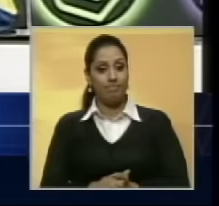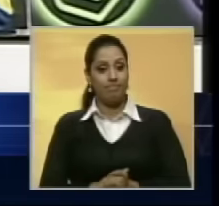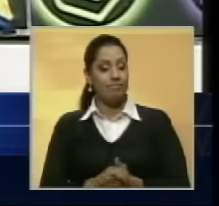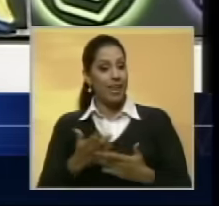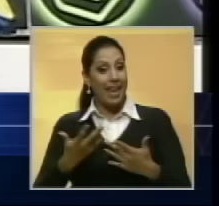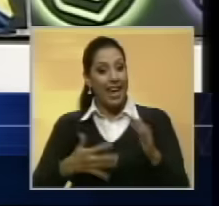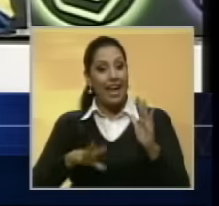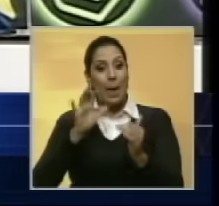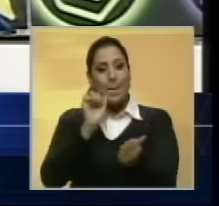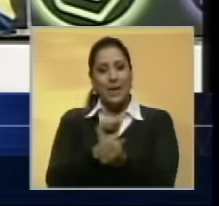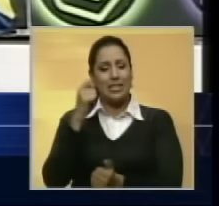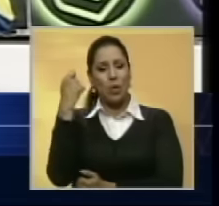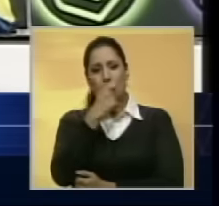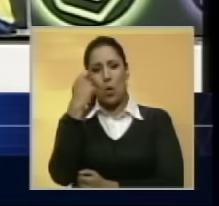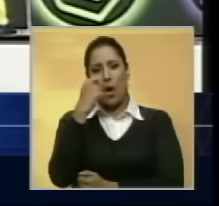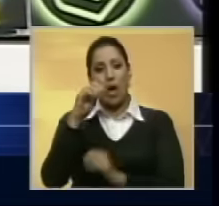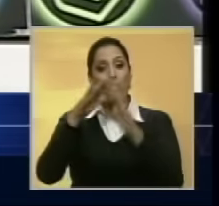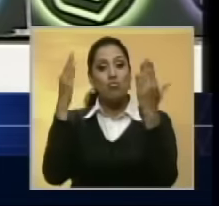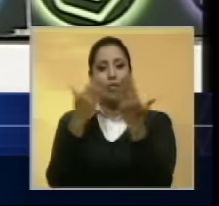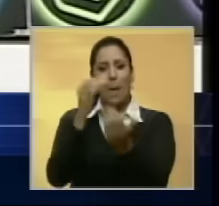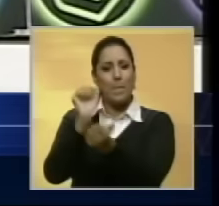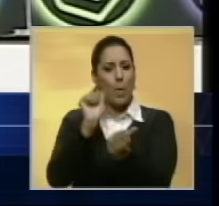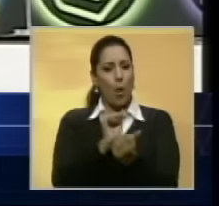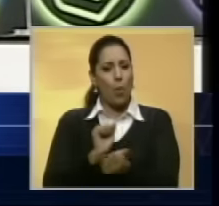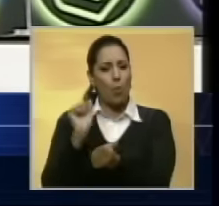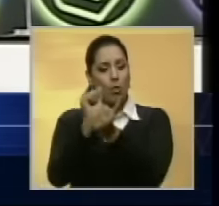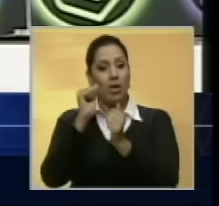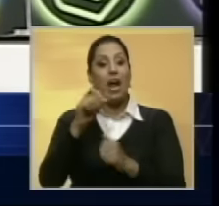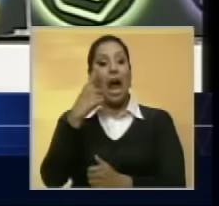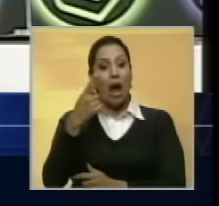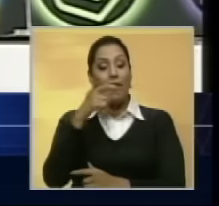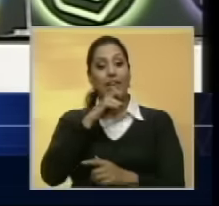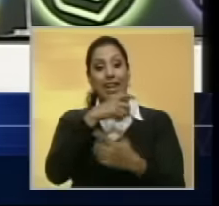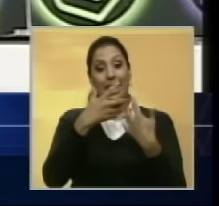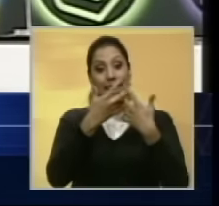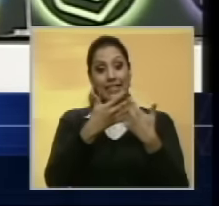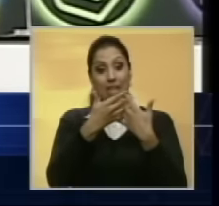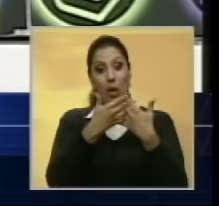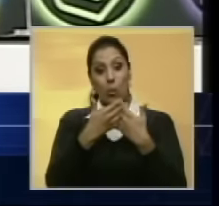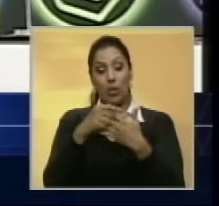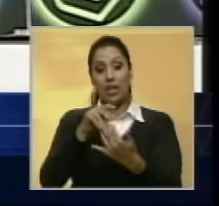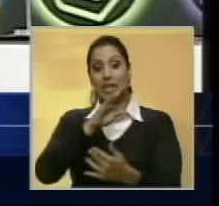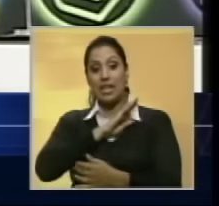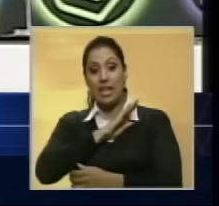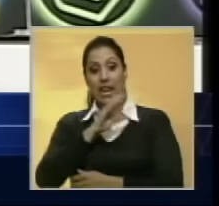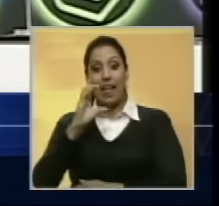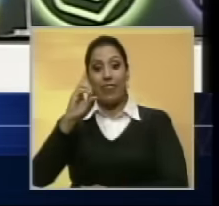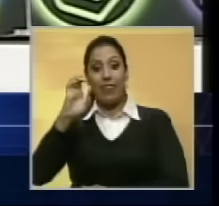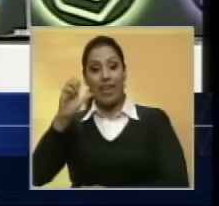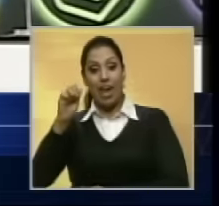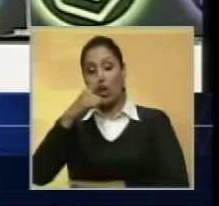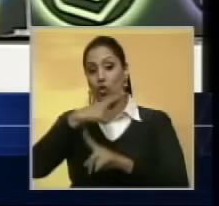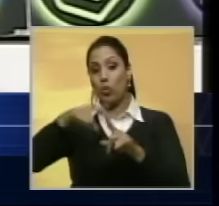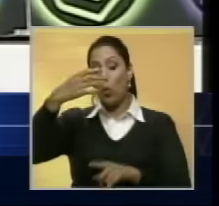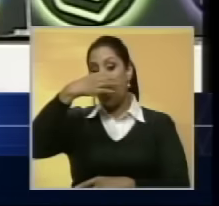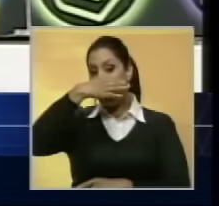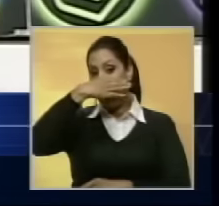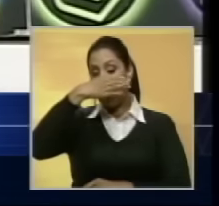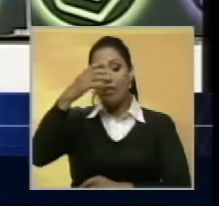de captura narcotraficantes mundiales, y eso es lo que le quieren hacer pagar la DEA y todas las mafias